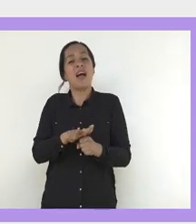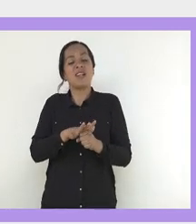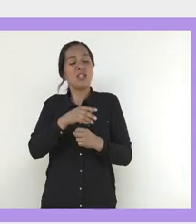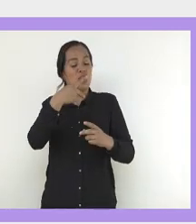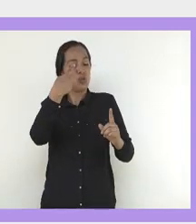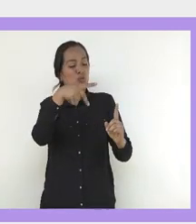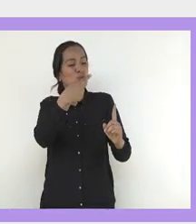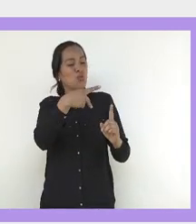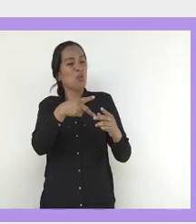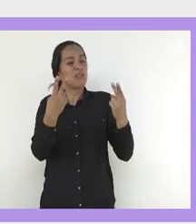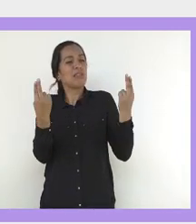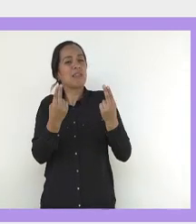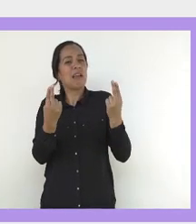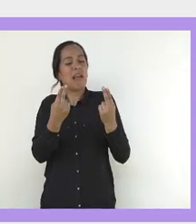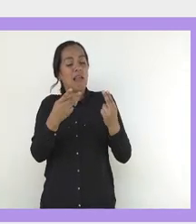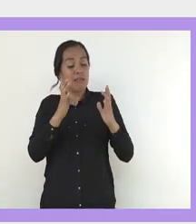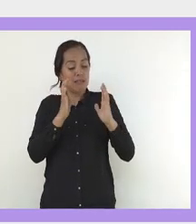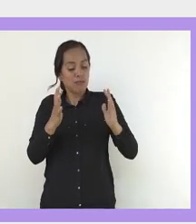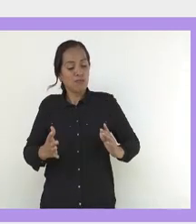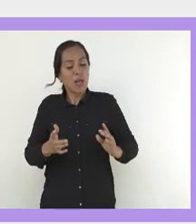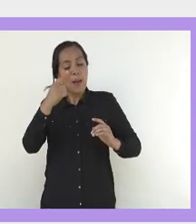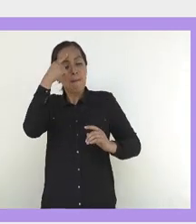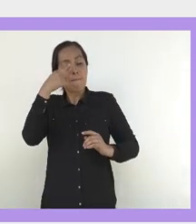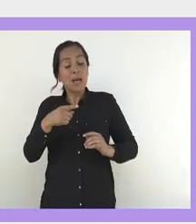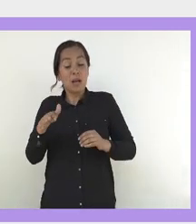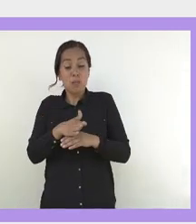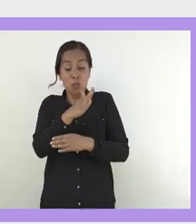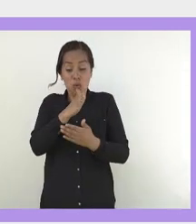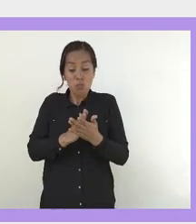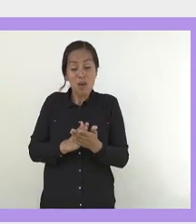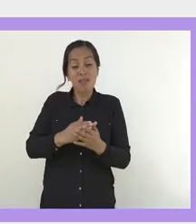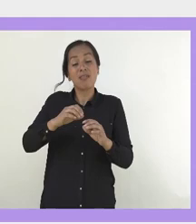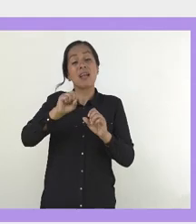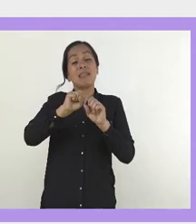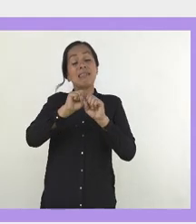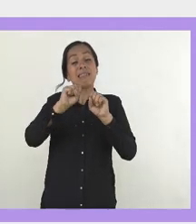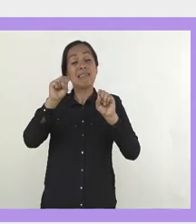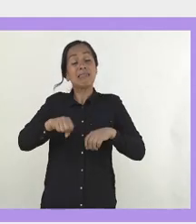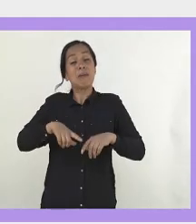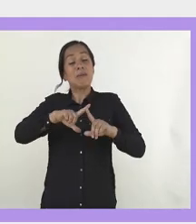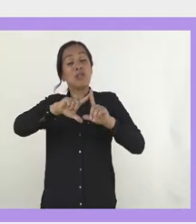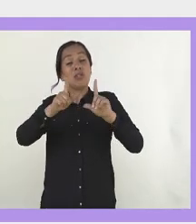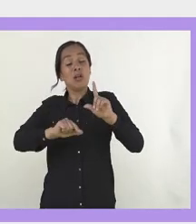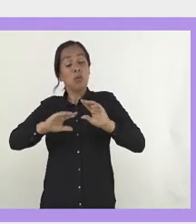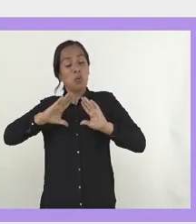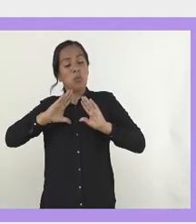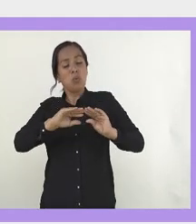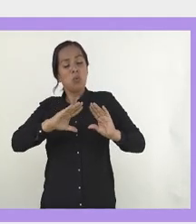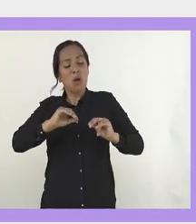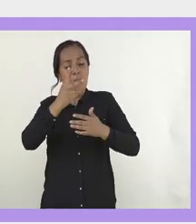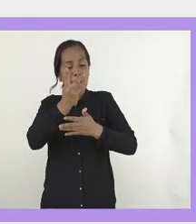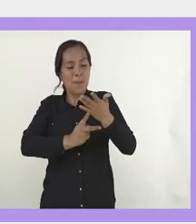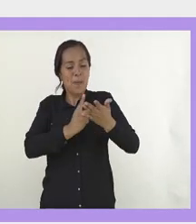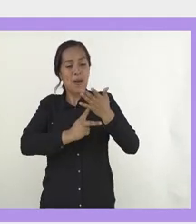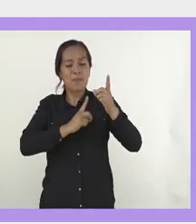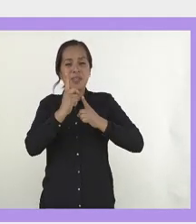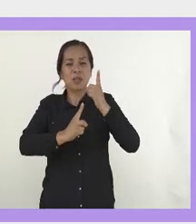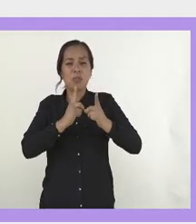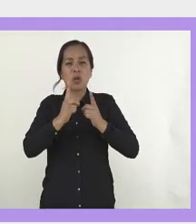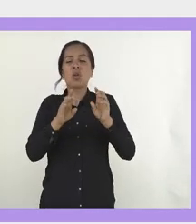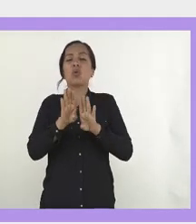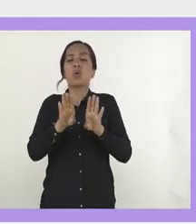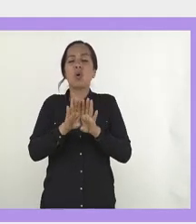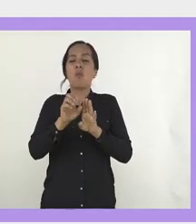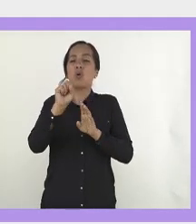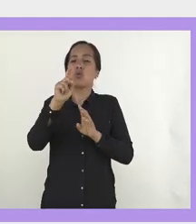fisiológicas para que a través del Sistema Nacional de capacitación a través de los programas deportivos como supercopa